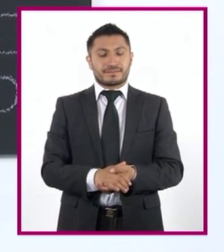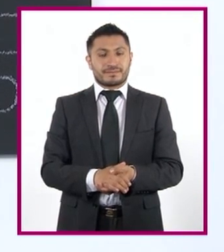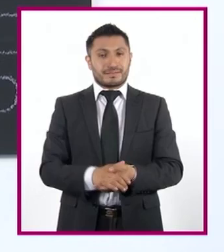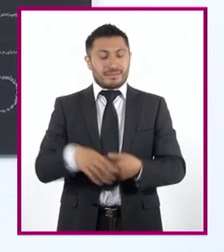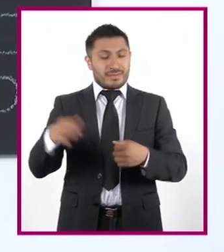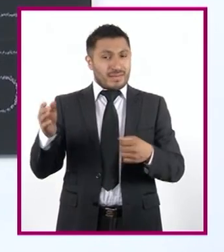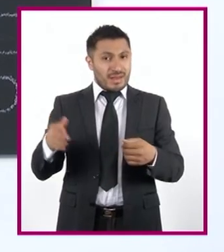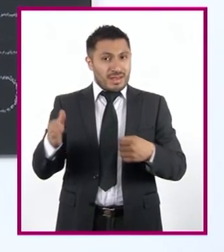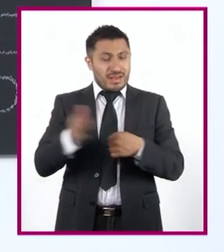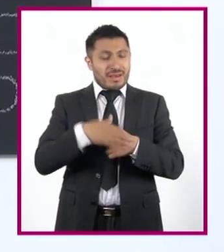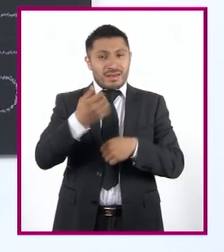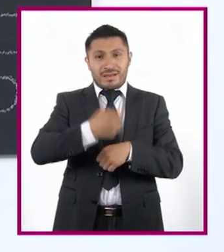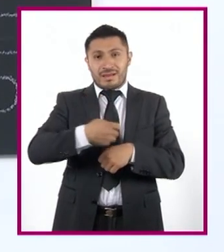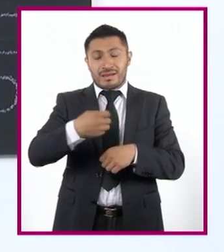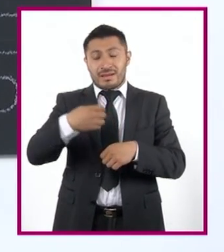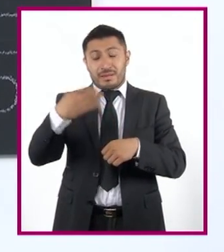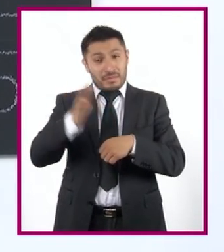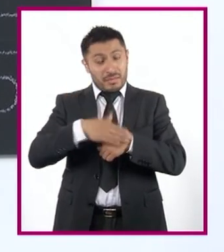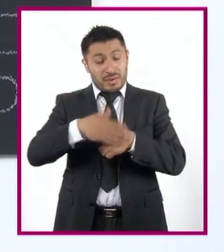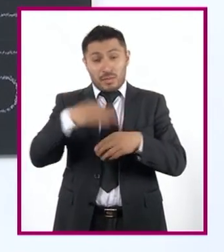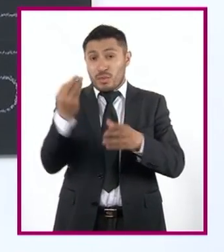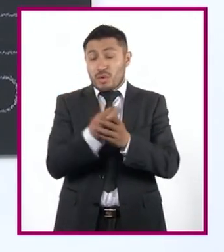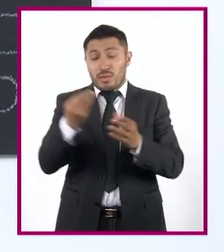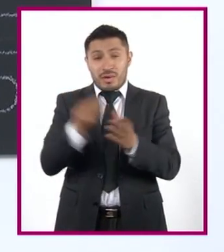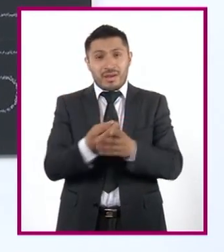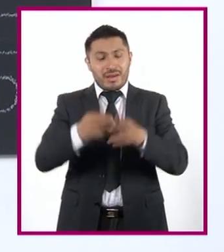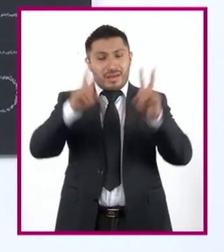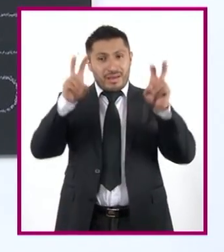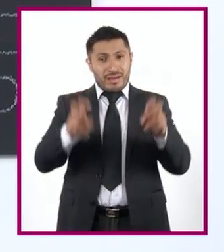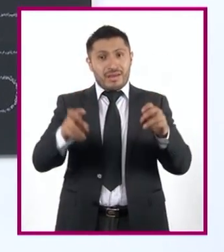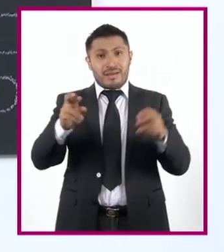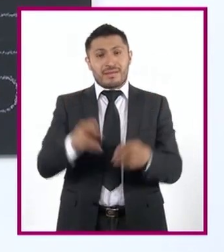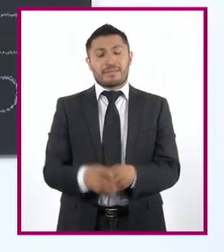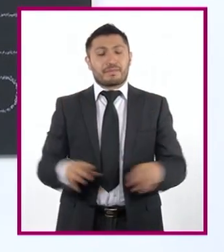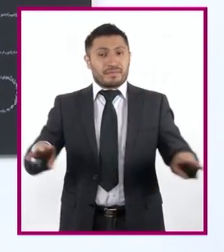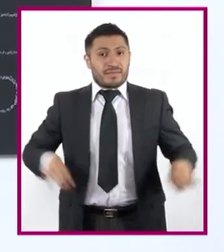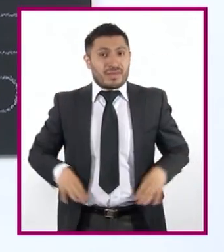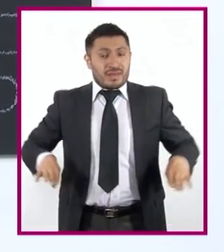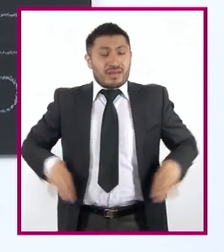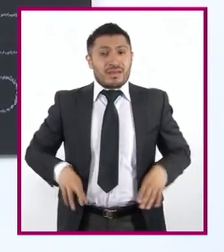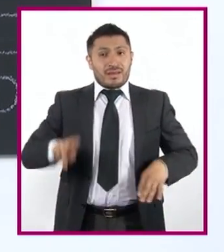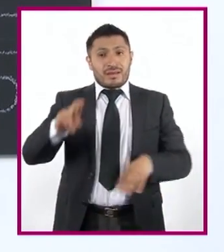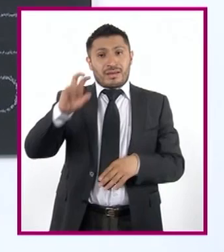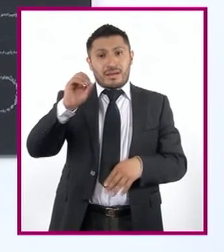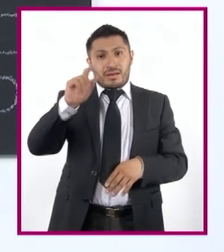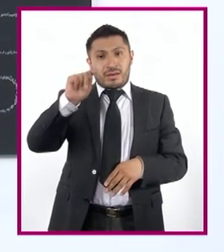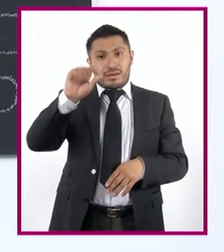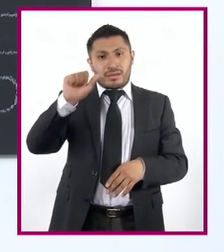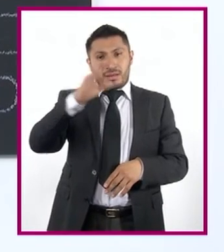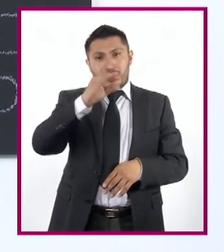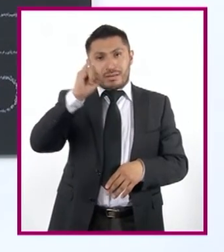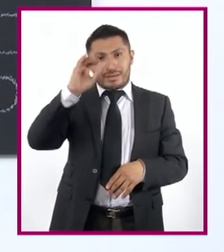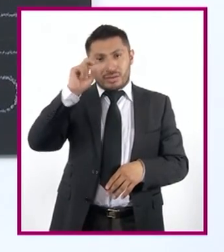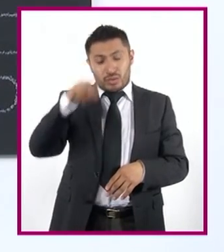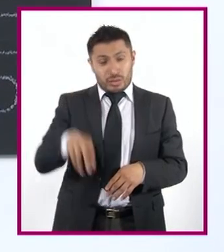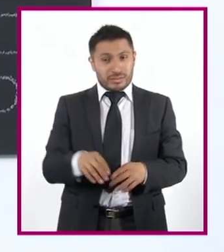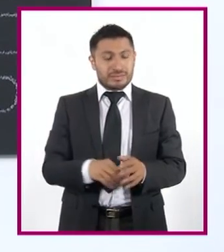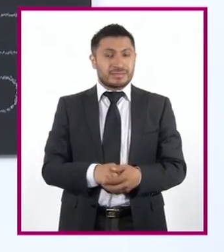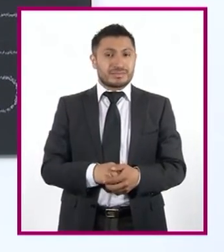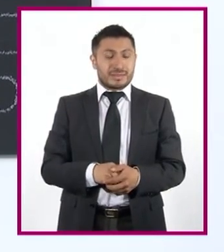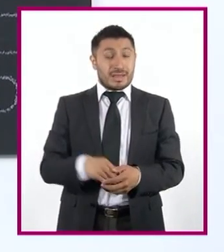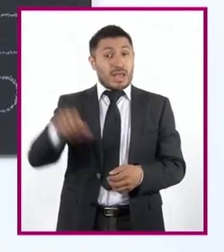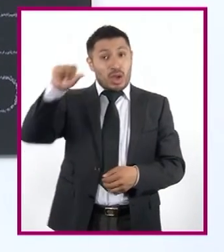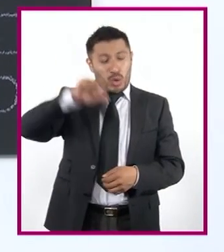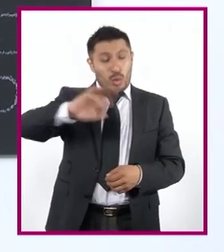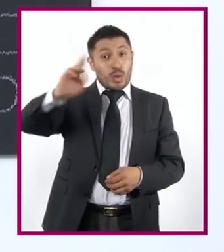En la siguiente sesión continuaremos con las propiedades de rotación de una figura, así que tengan en cuenta lo que vimos el día de